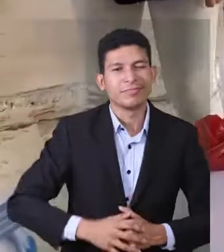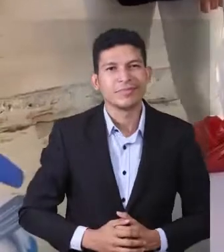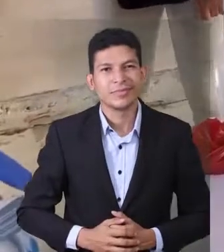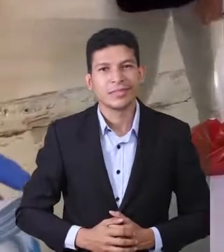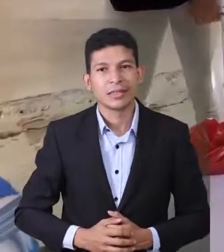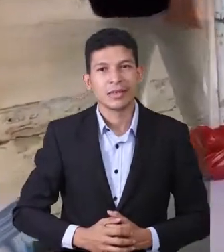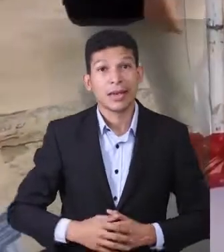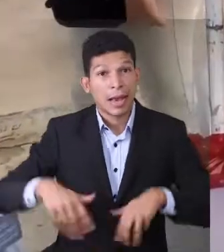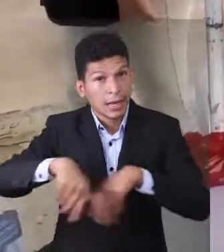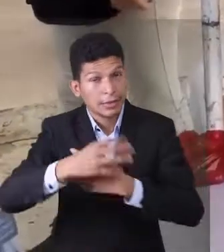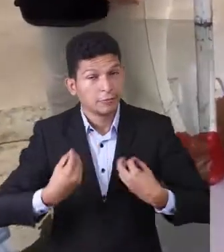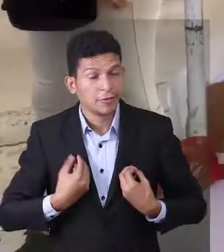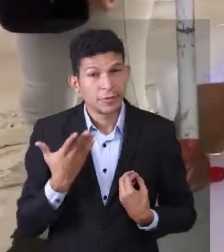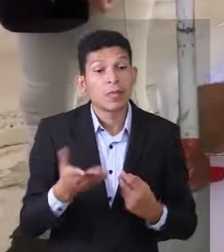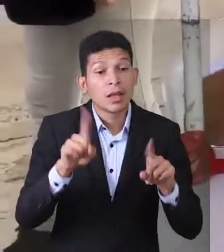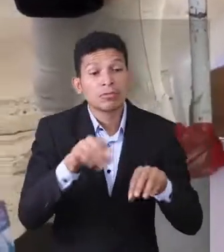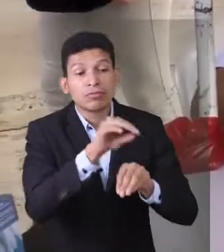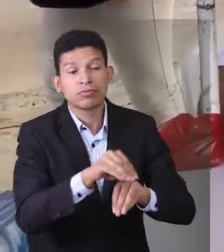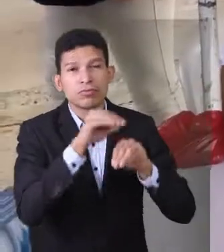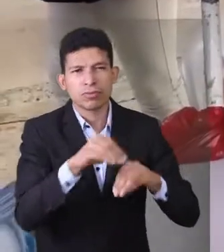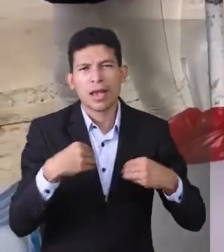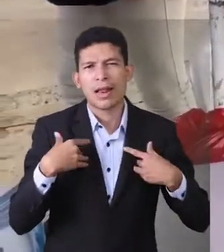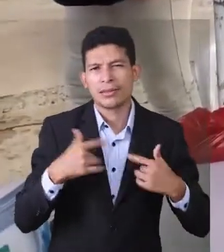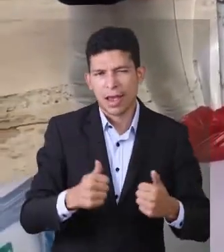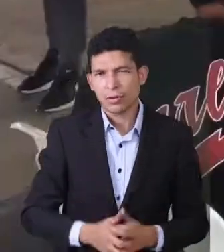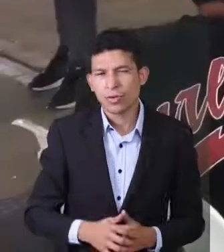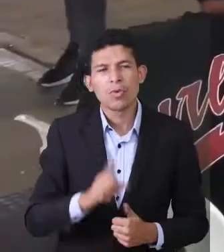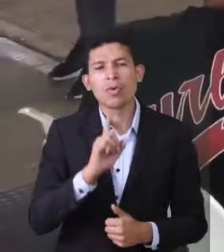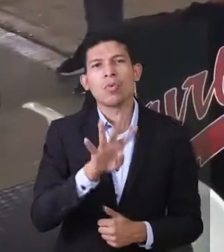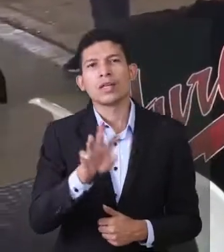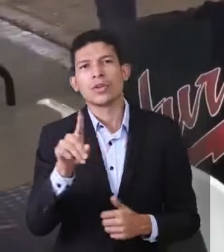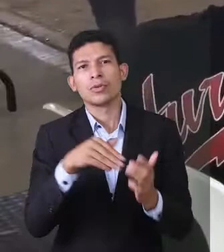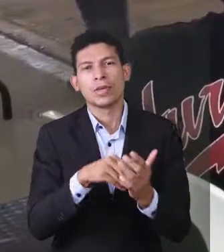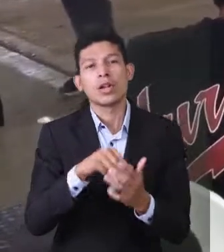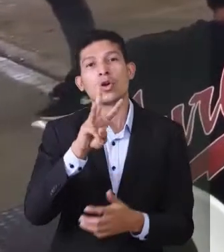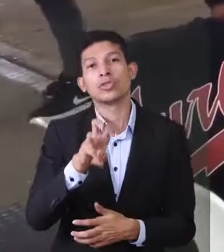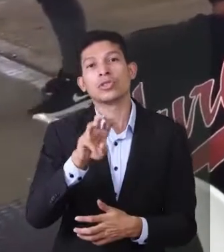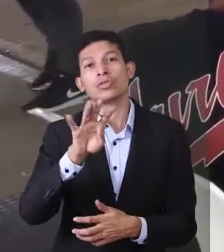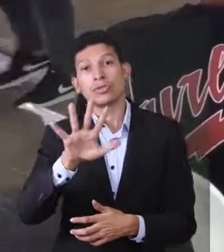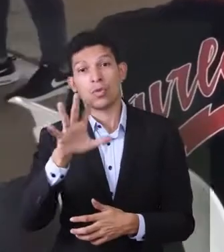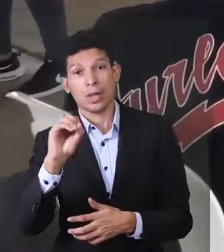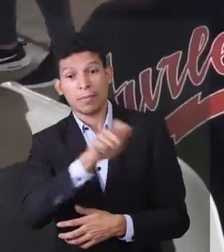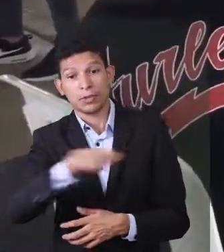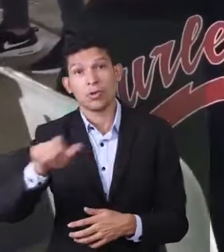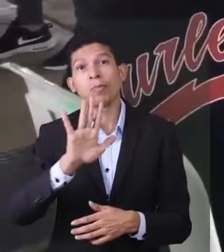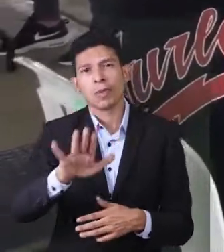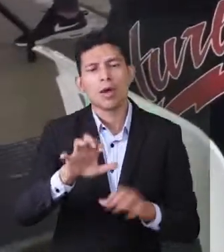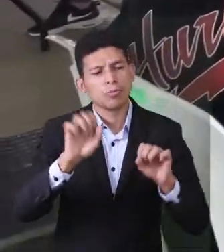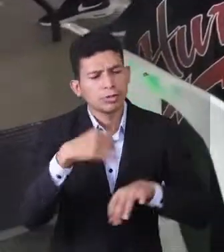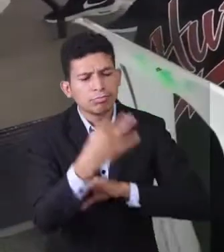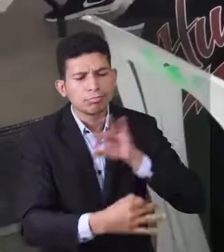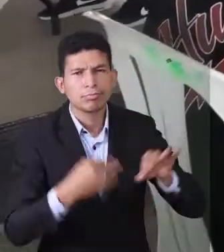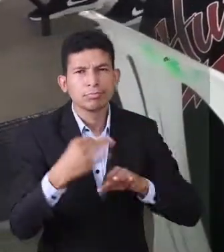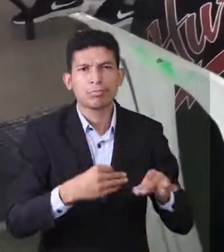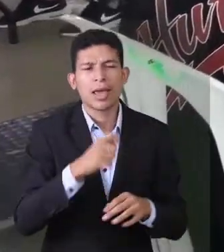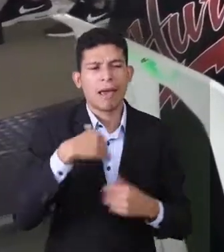Igualmente, brindamos educación sanitaria a 49.845 personas en tenencia responsable